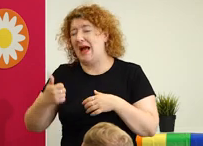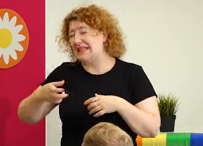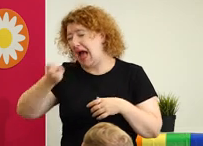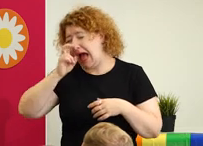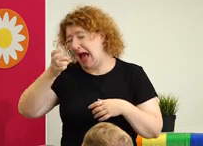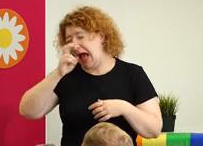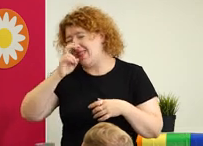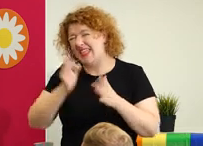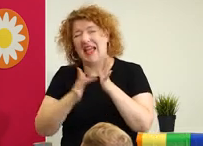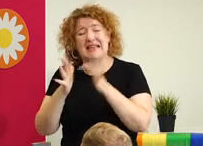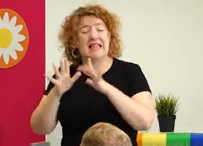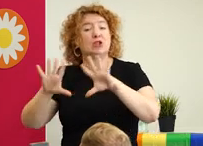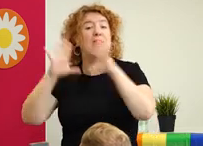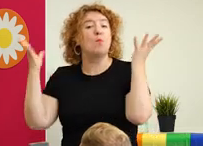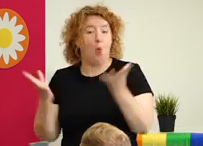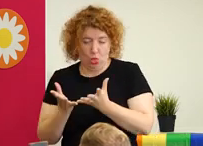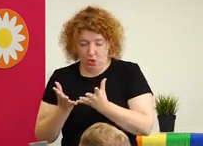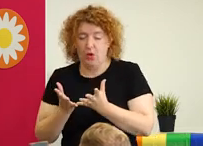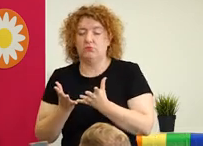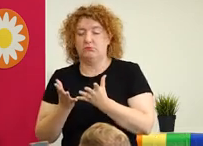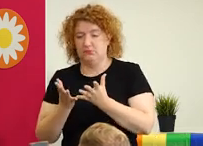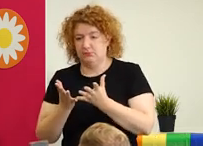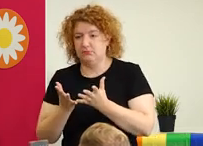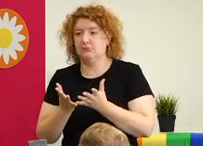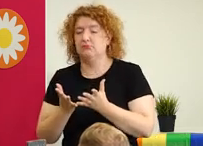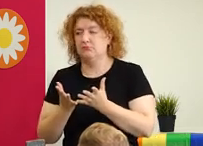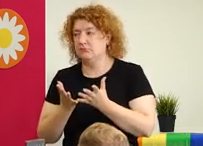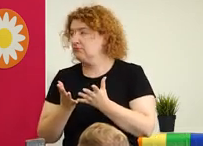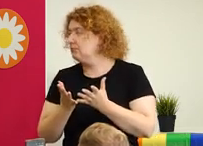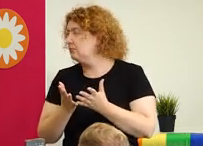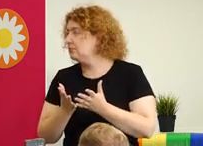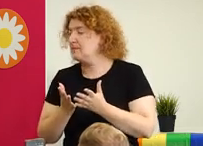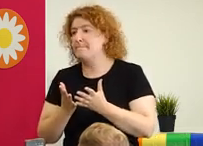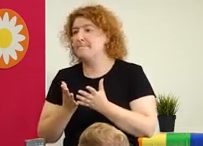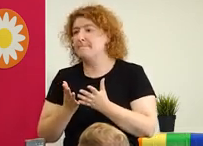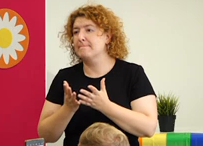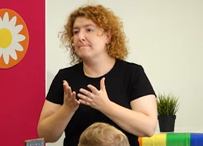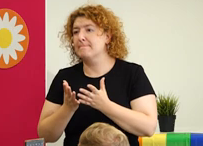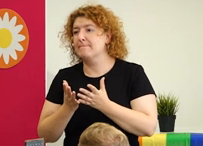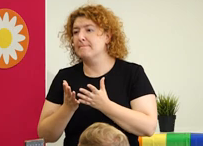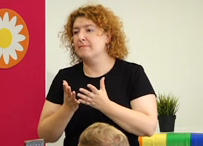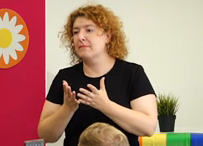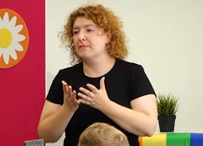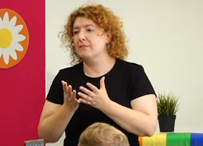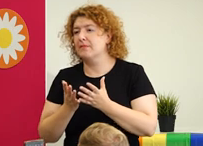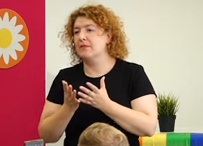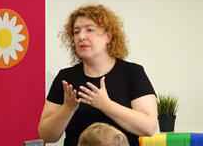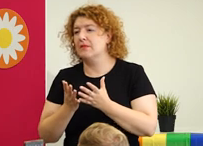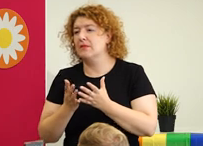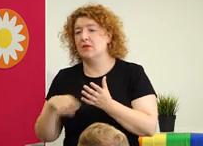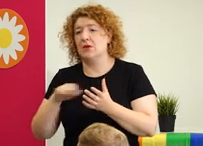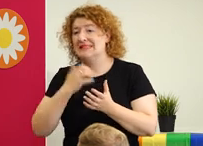de cristianos en el mundo. Así, en realidad, creo que se generaría el